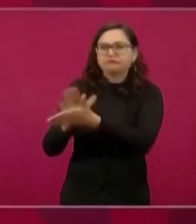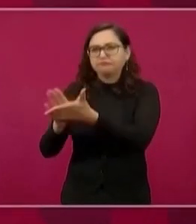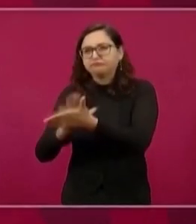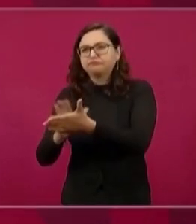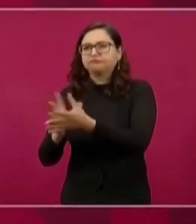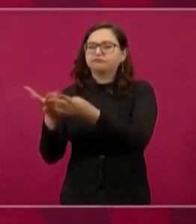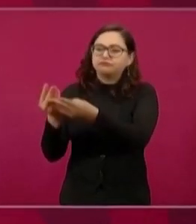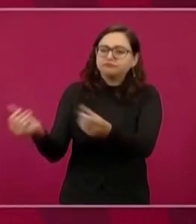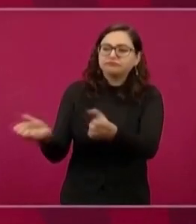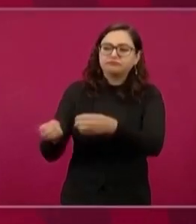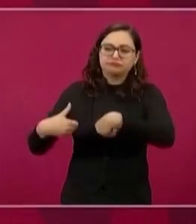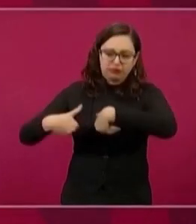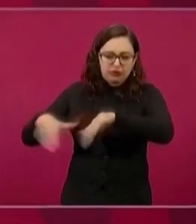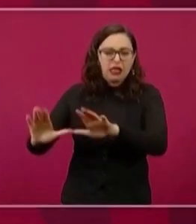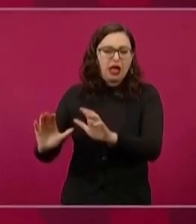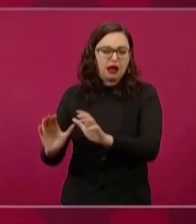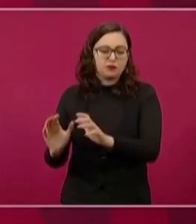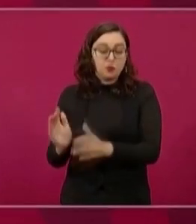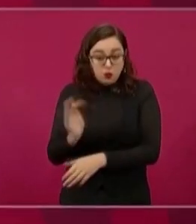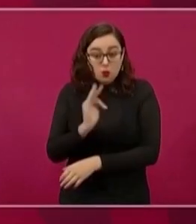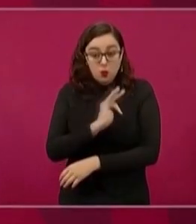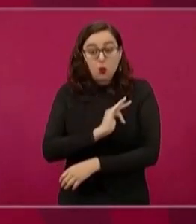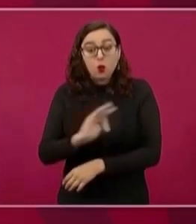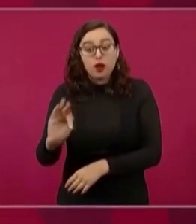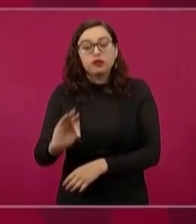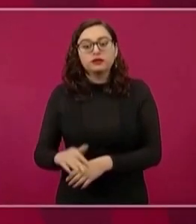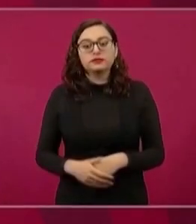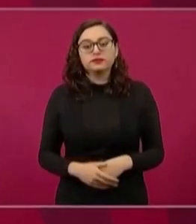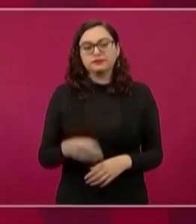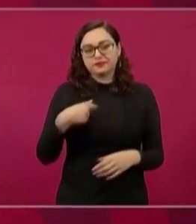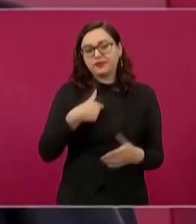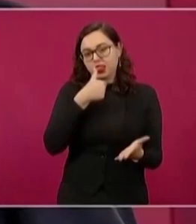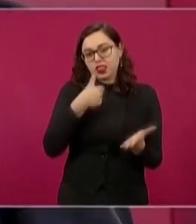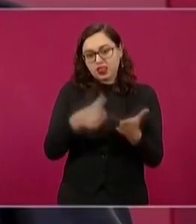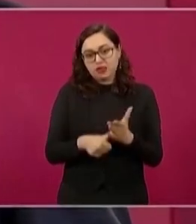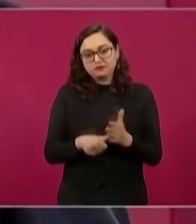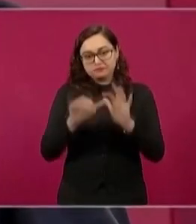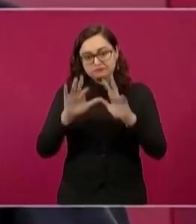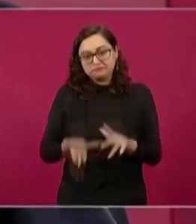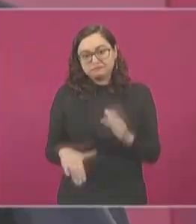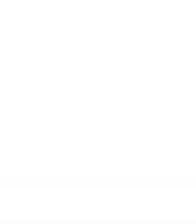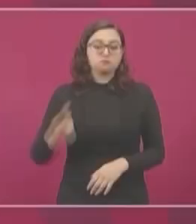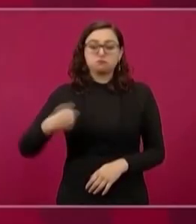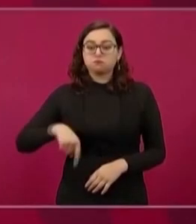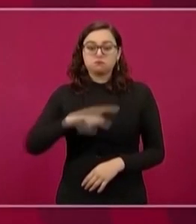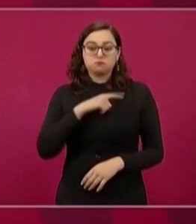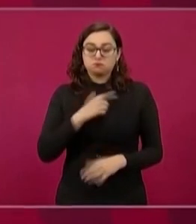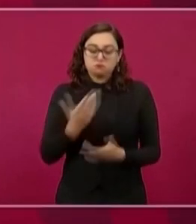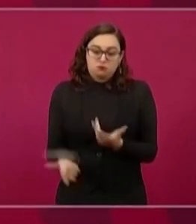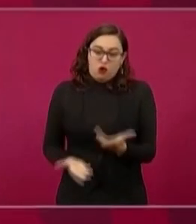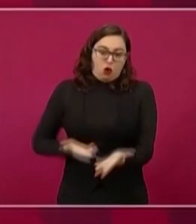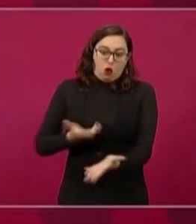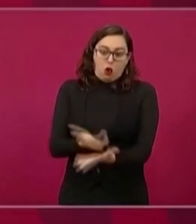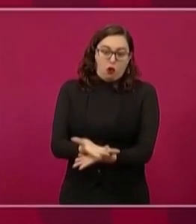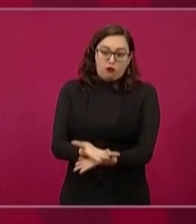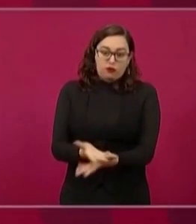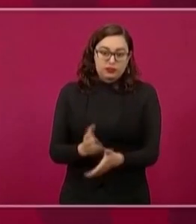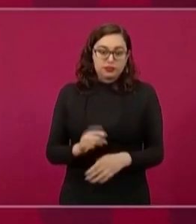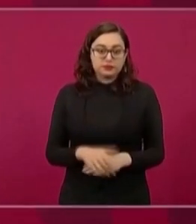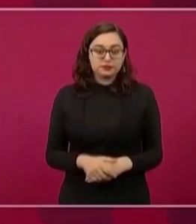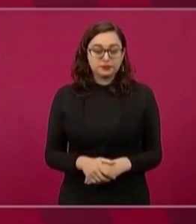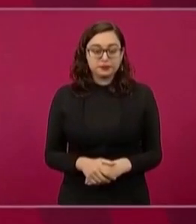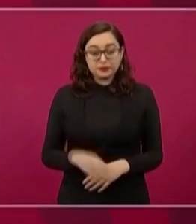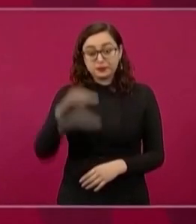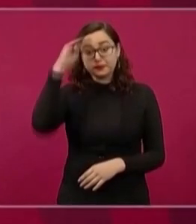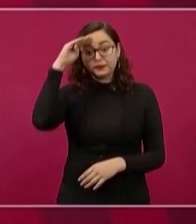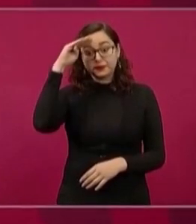Pues envié esa carta. No tuvo respuesta. Consideramos que el